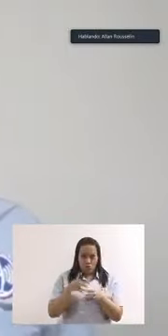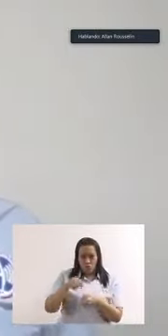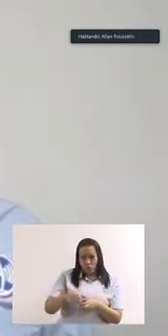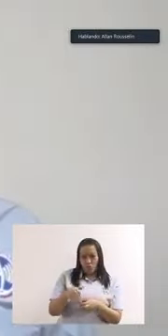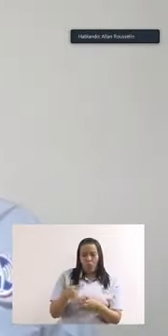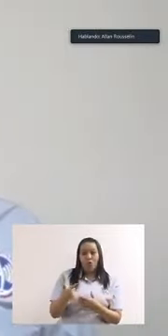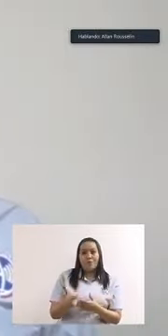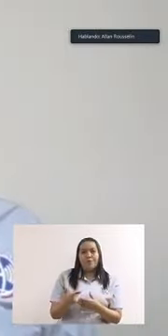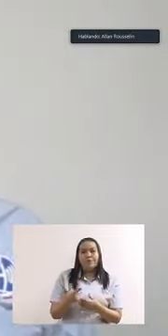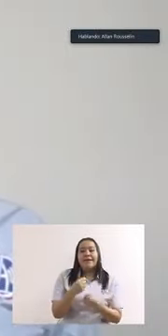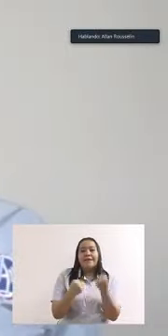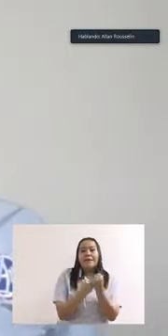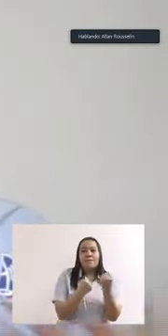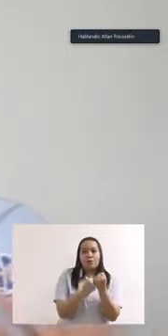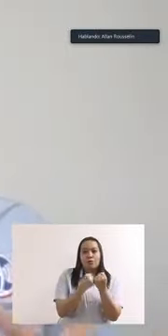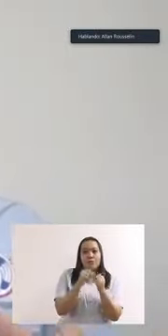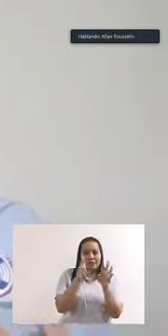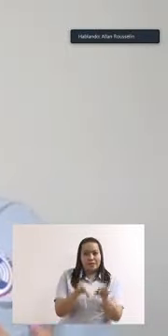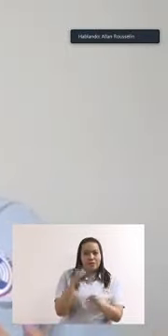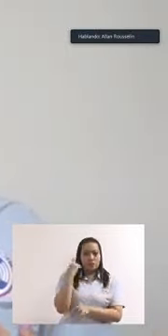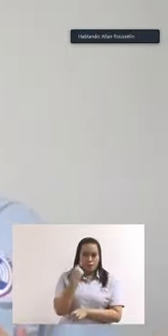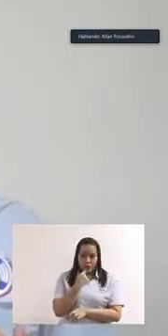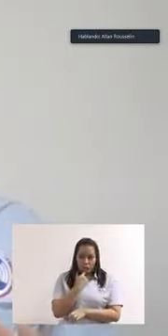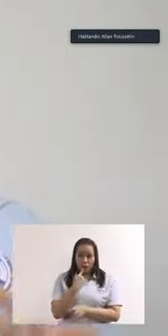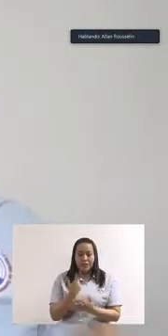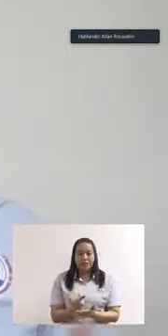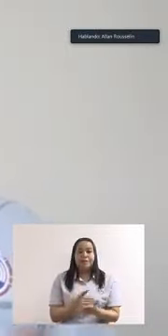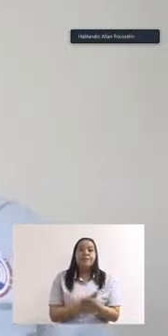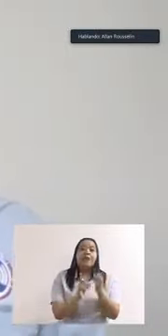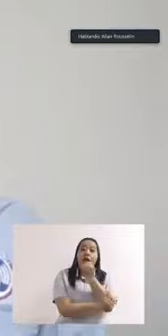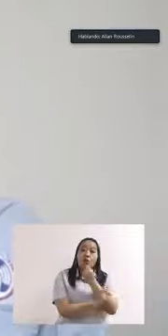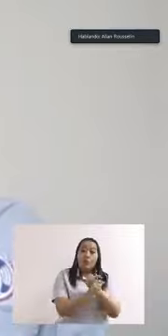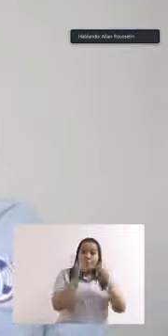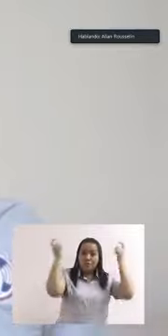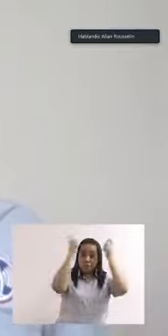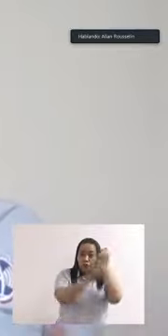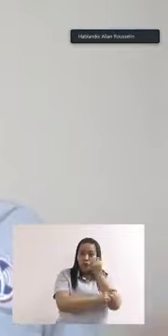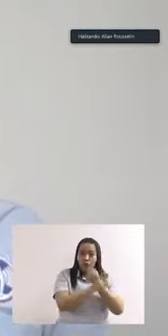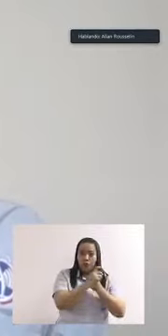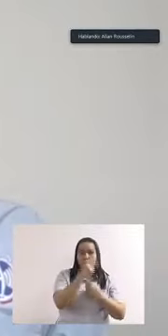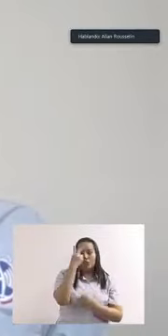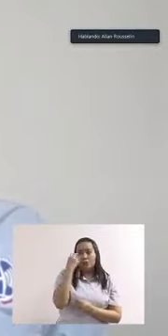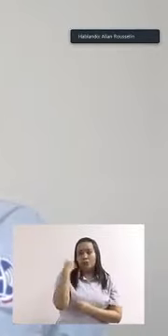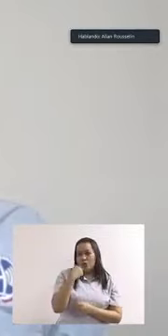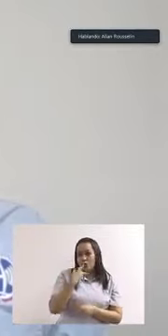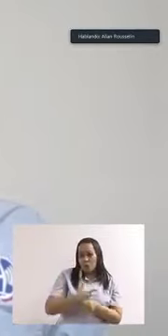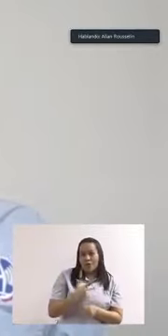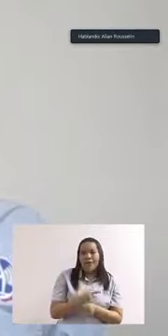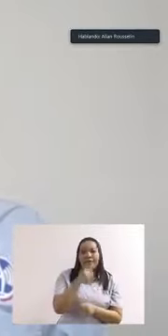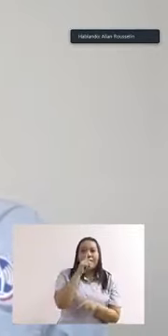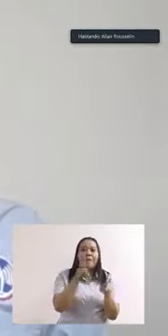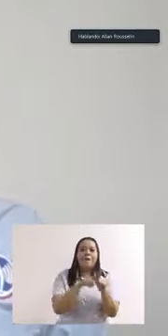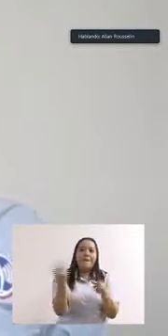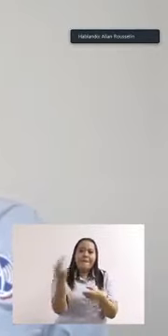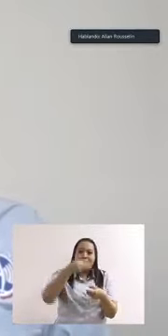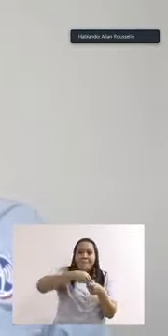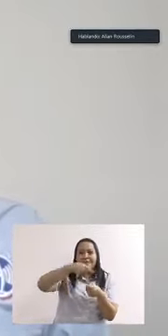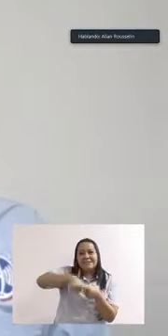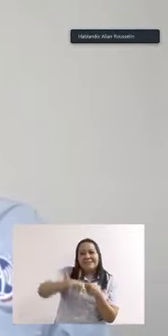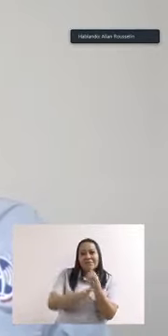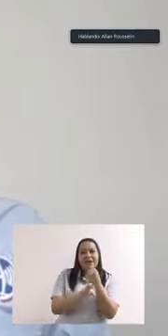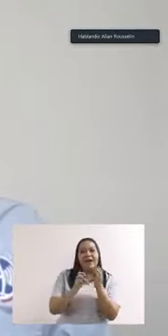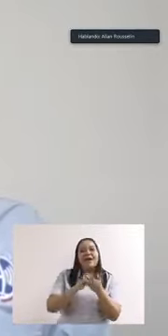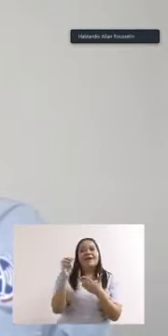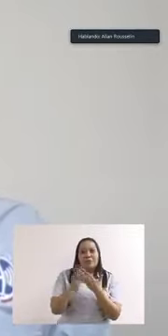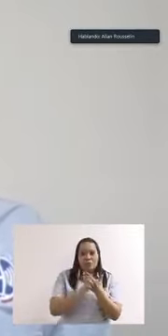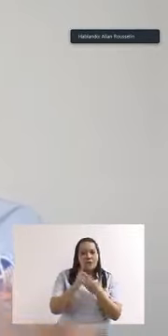Honduras. Y el Comité Pro Ciegos y Sordos de Guatemala también participa en este programa, de ahí es que nos hemos